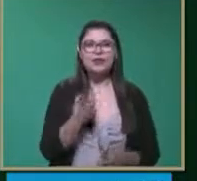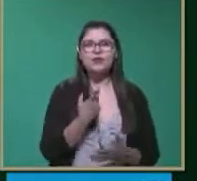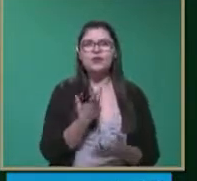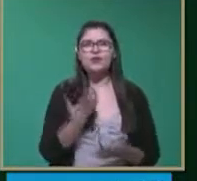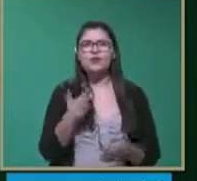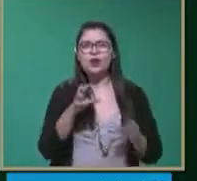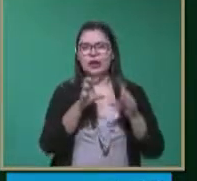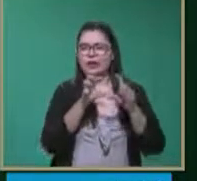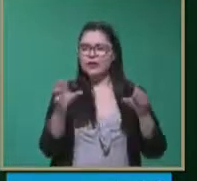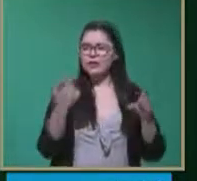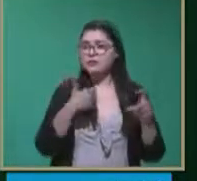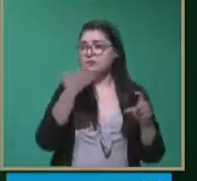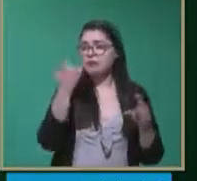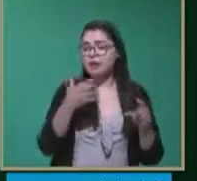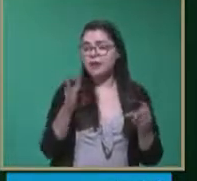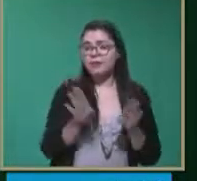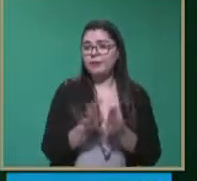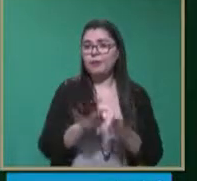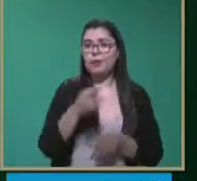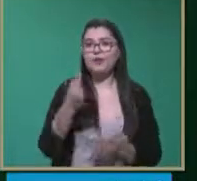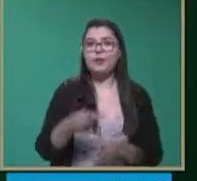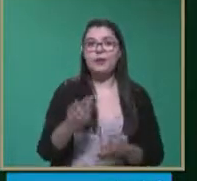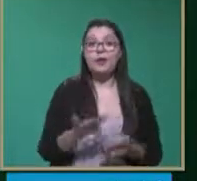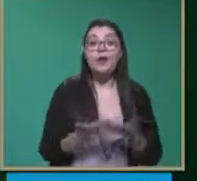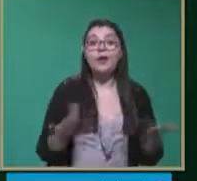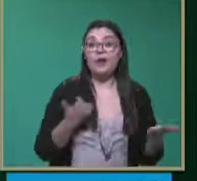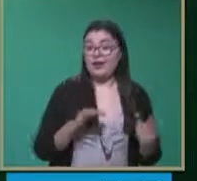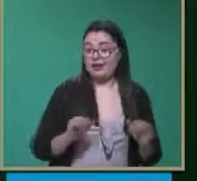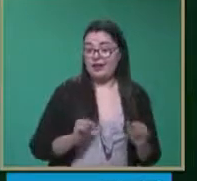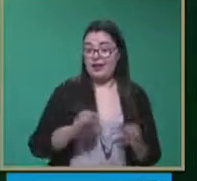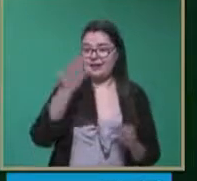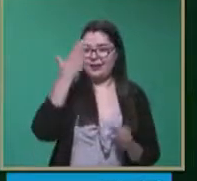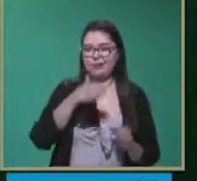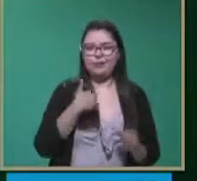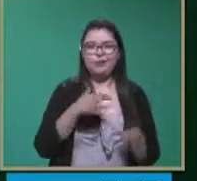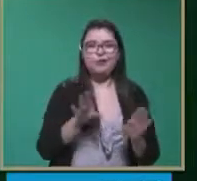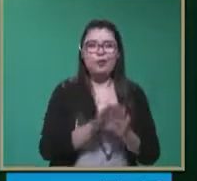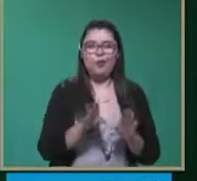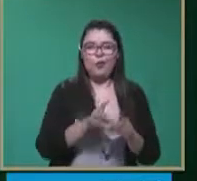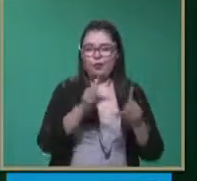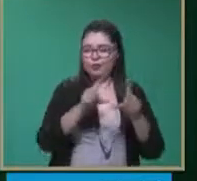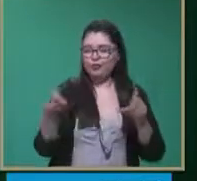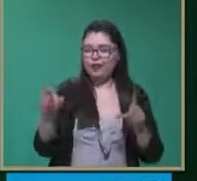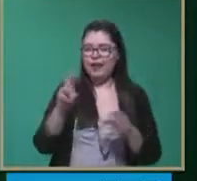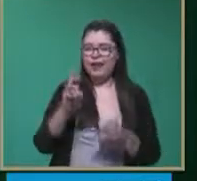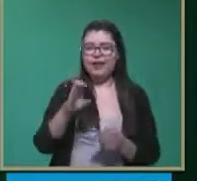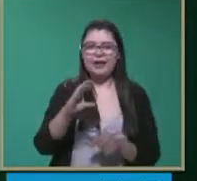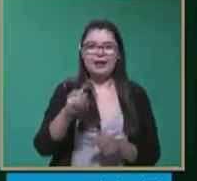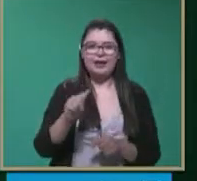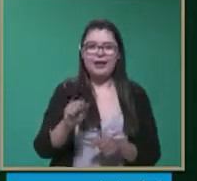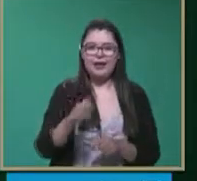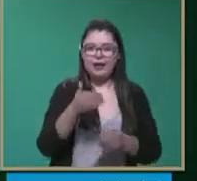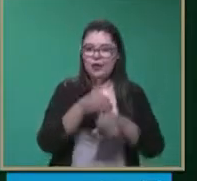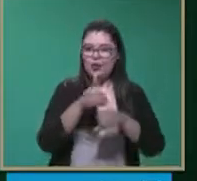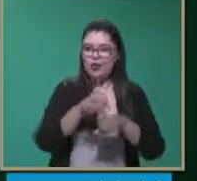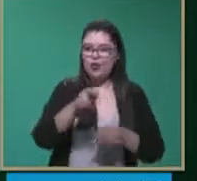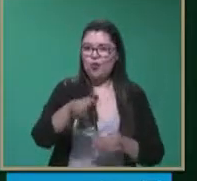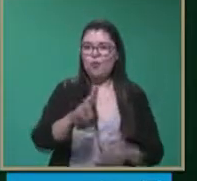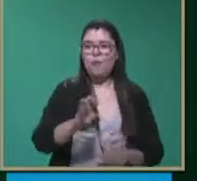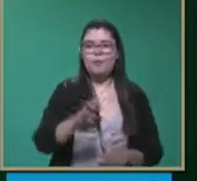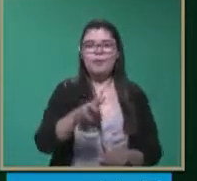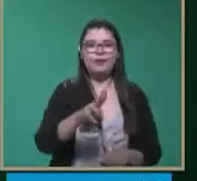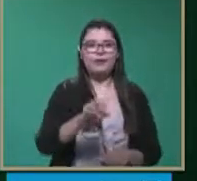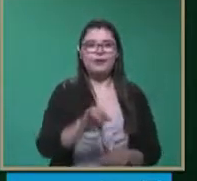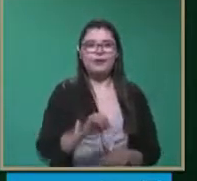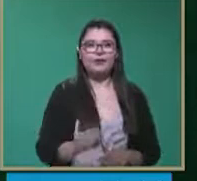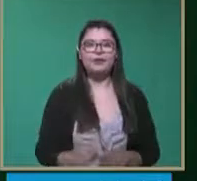cómo se llama. Entonces ya sabemos que se llama recta numérica. Ahora sí, vamos a identificar cuántos saltos